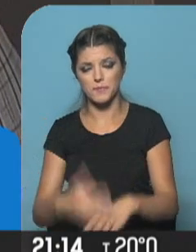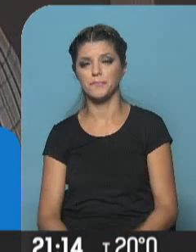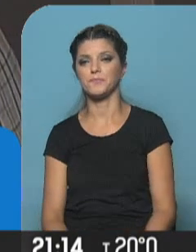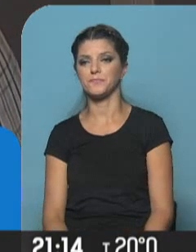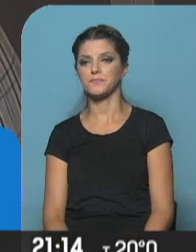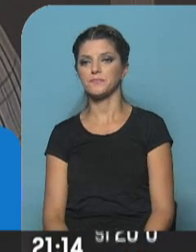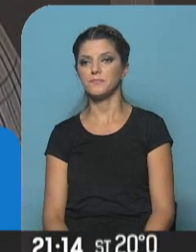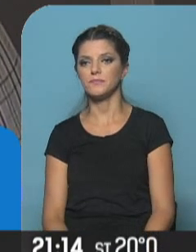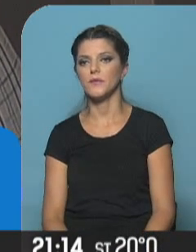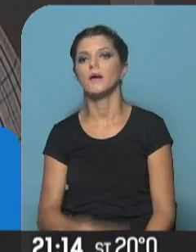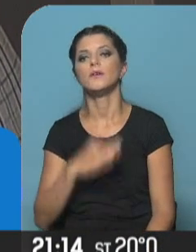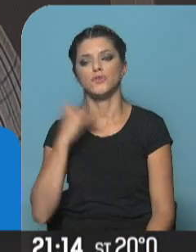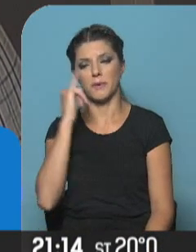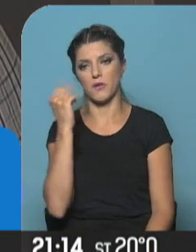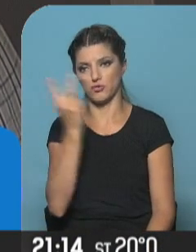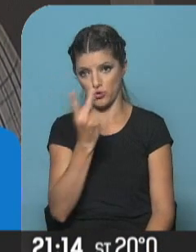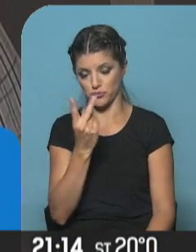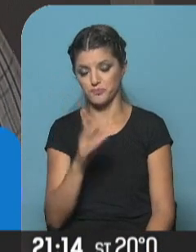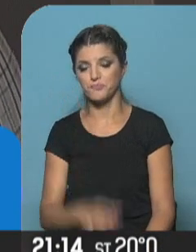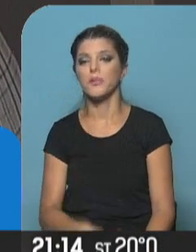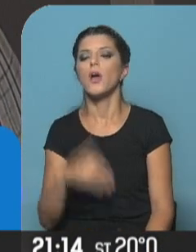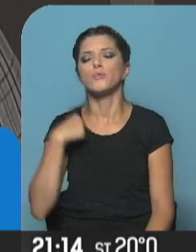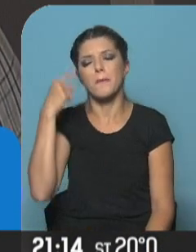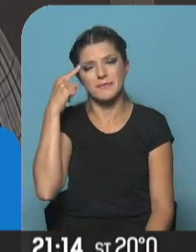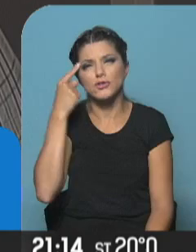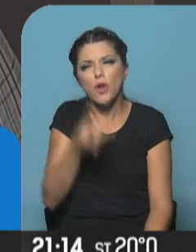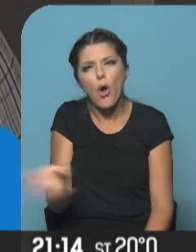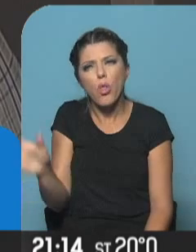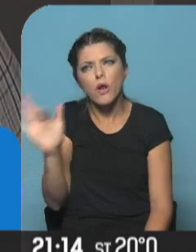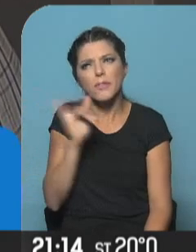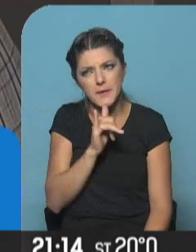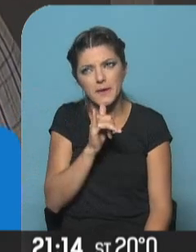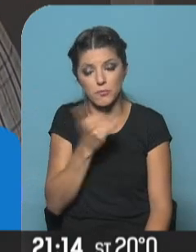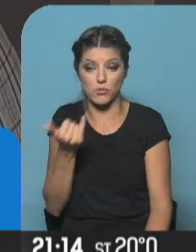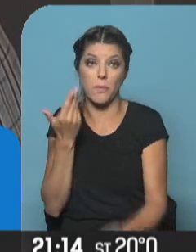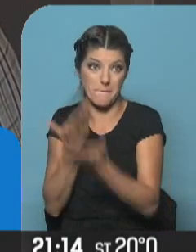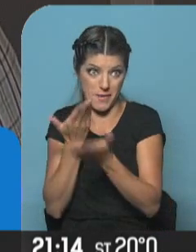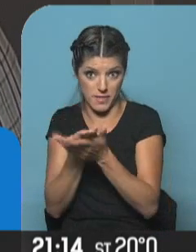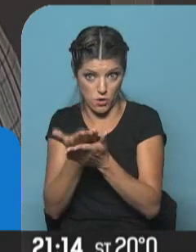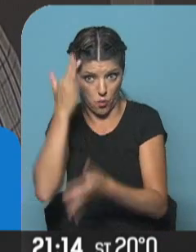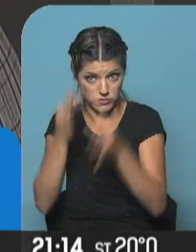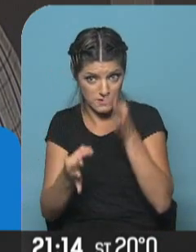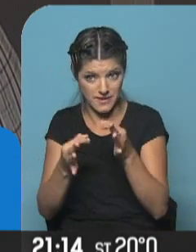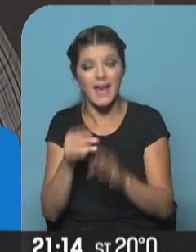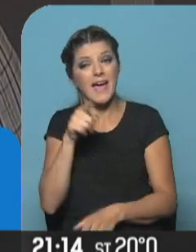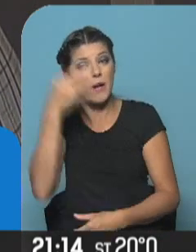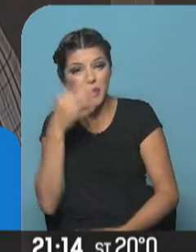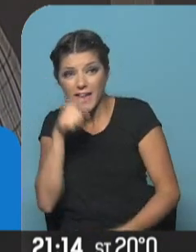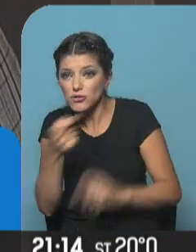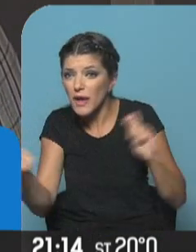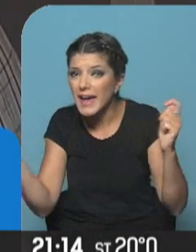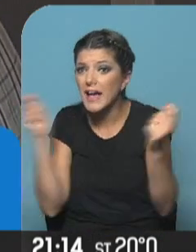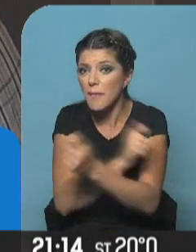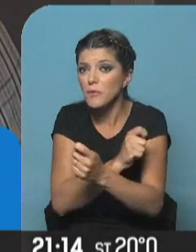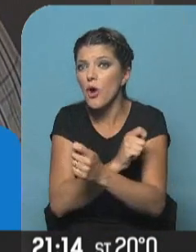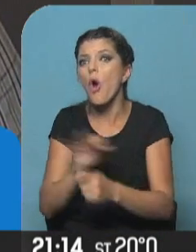dos cosas. Los argentinos nos tenemos que preguntar todos los días, y por eso hay que seguir reclamando justicia, de que si esto es un verdadero cambio o el